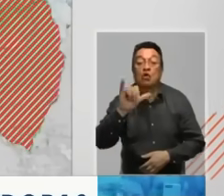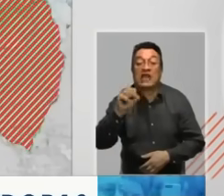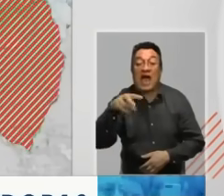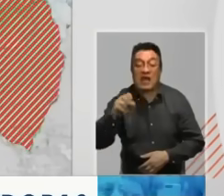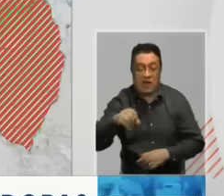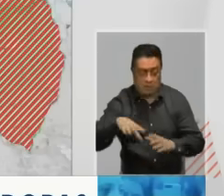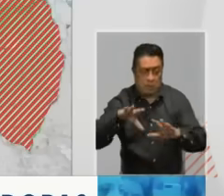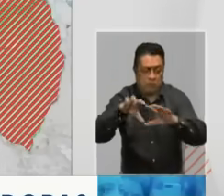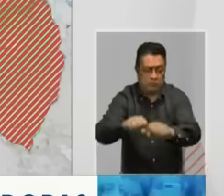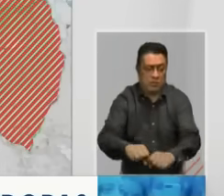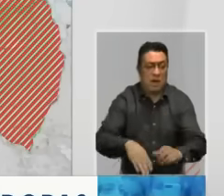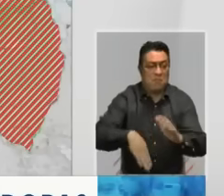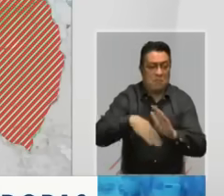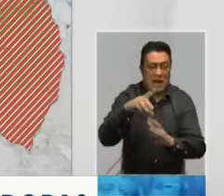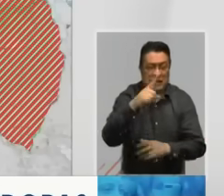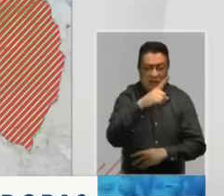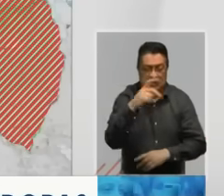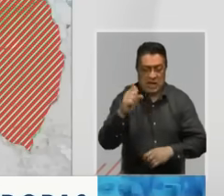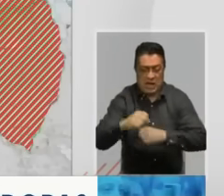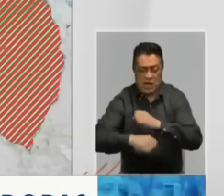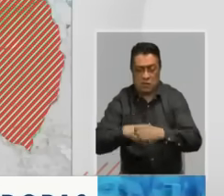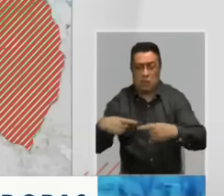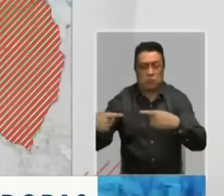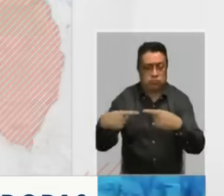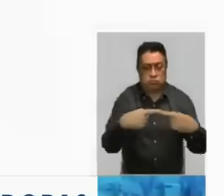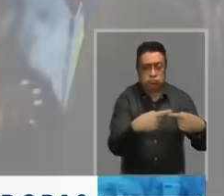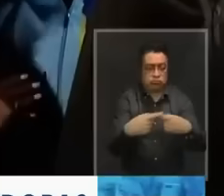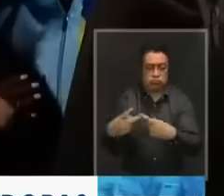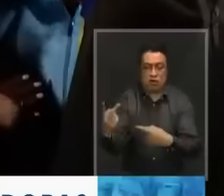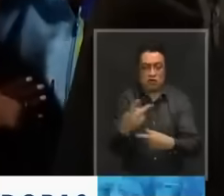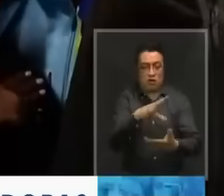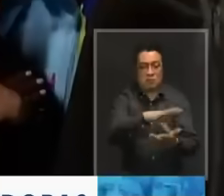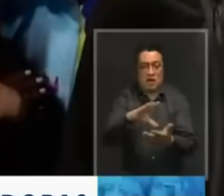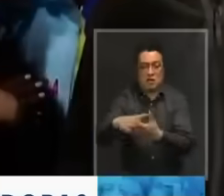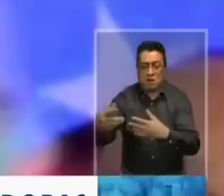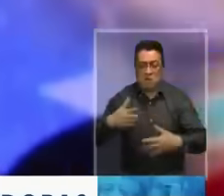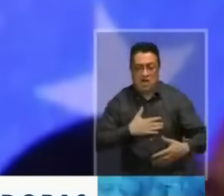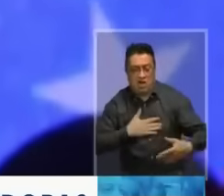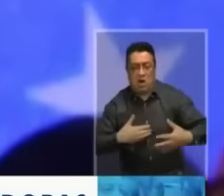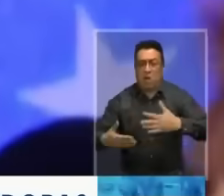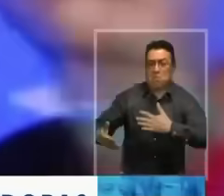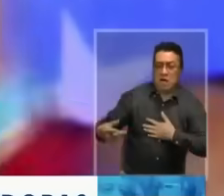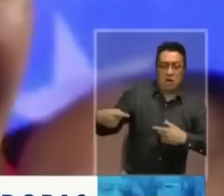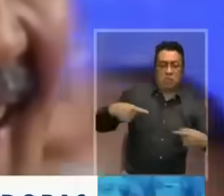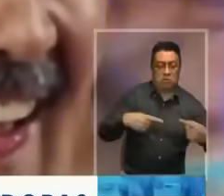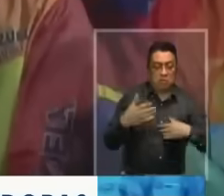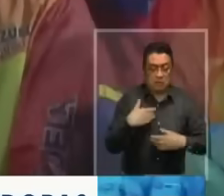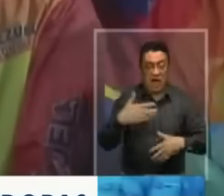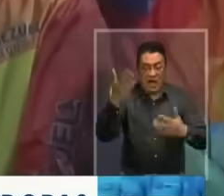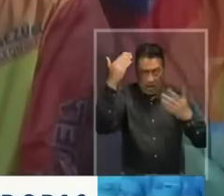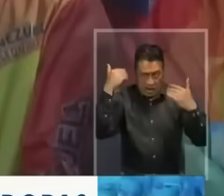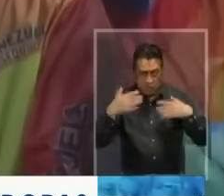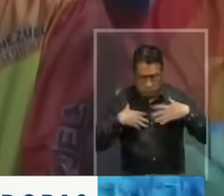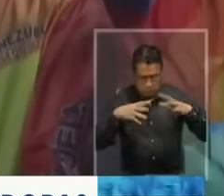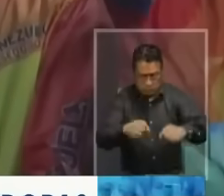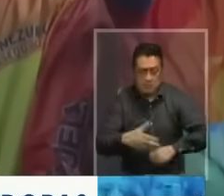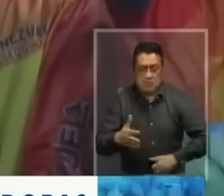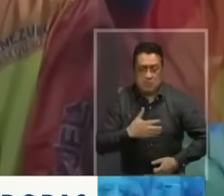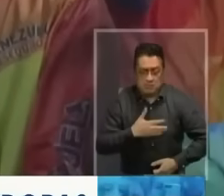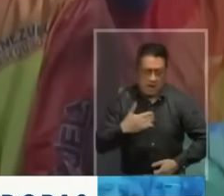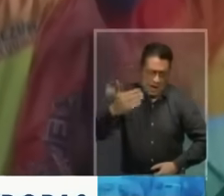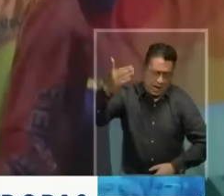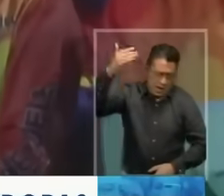siglo ha sido disputada por ambos países recuperar que nos dejar los Libertadores